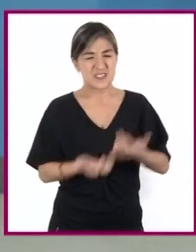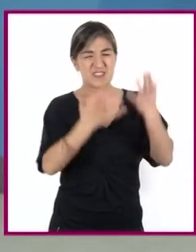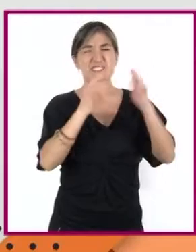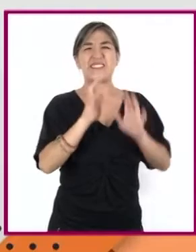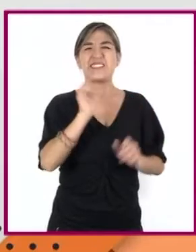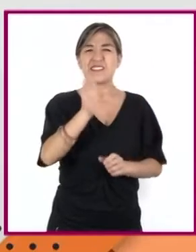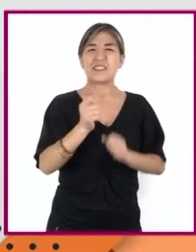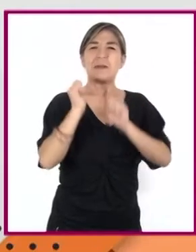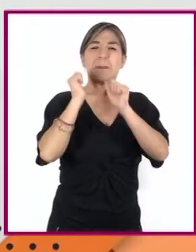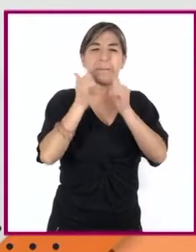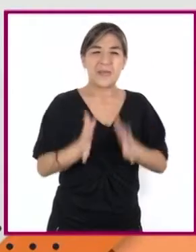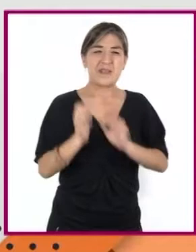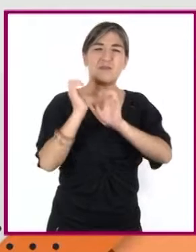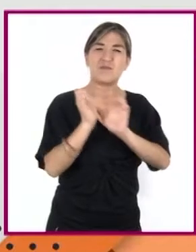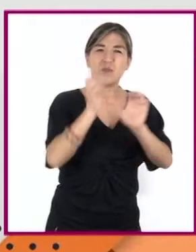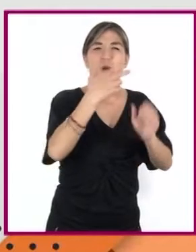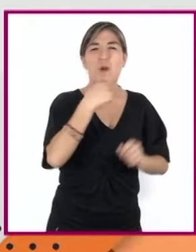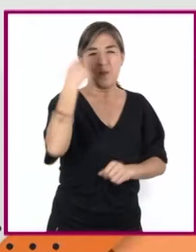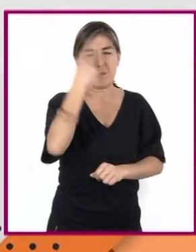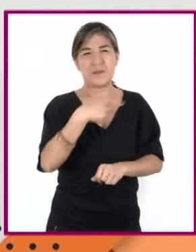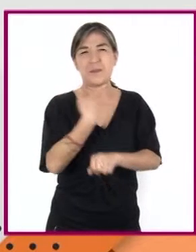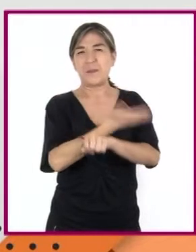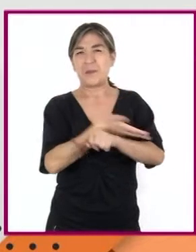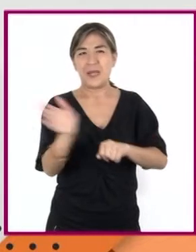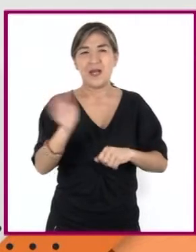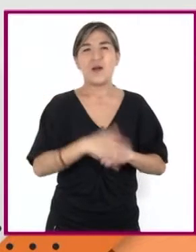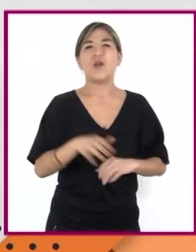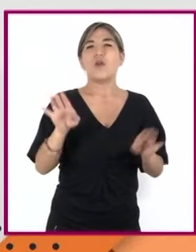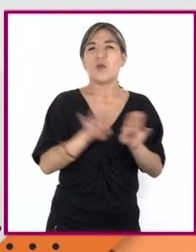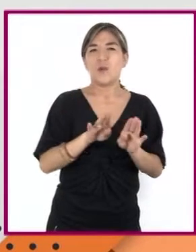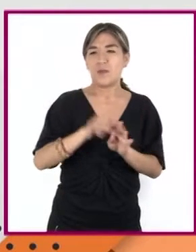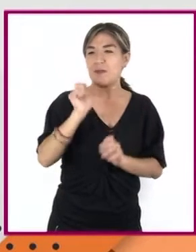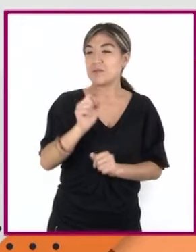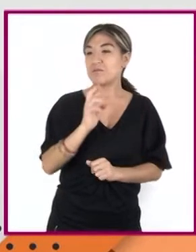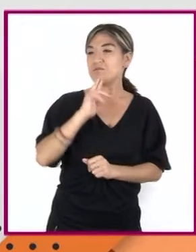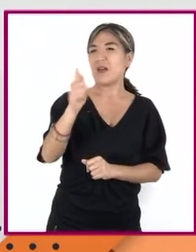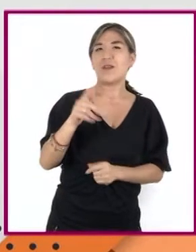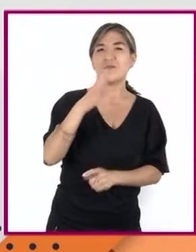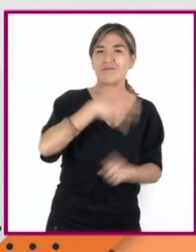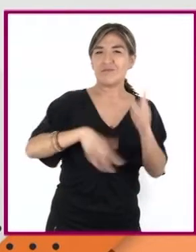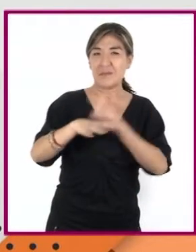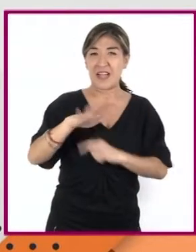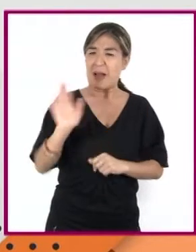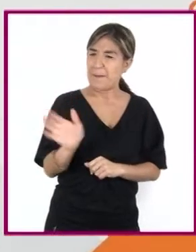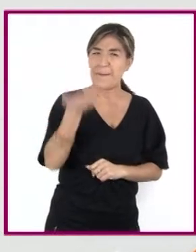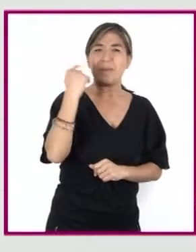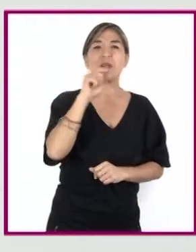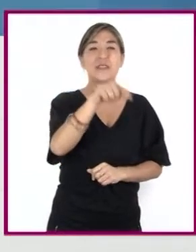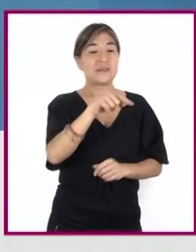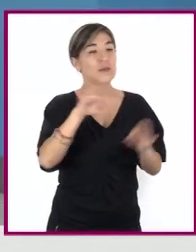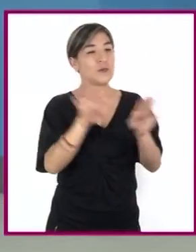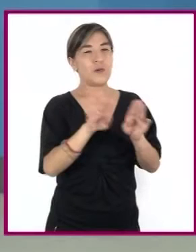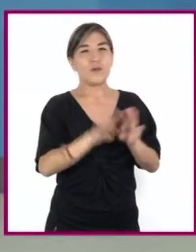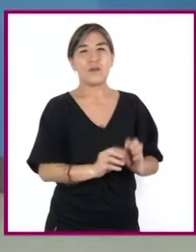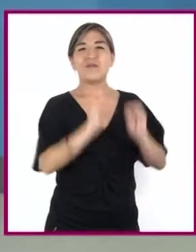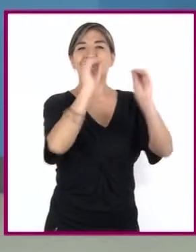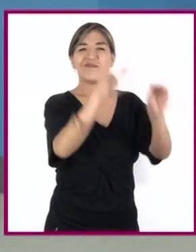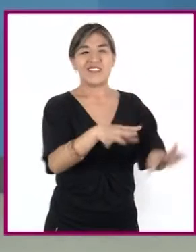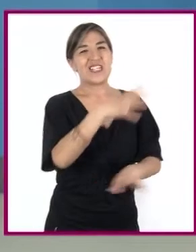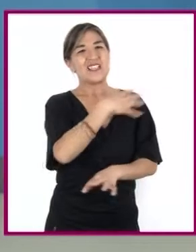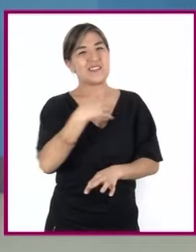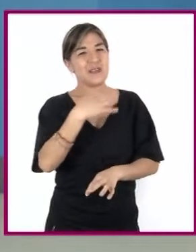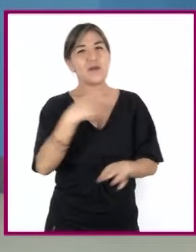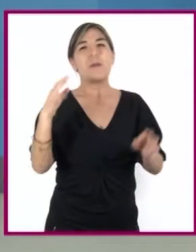blanco, enviad adelante a los mejores de entre vosotros. Vamos, atad a vuestros hijos al exilio